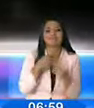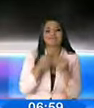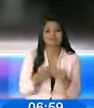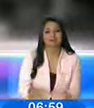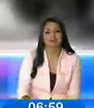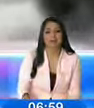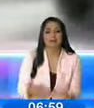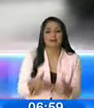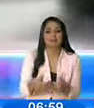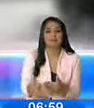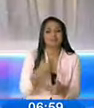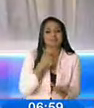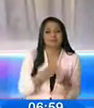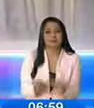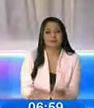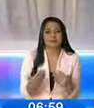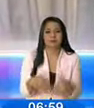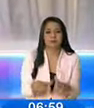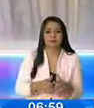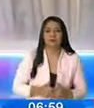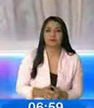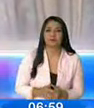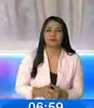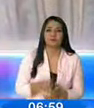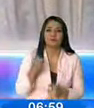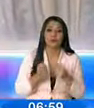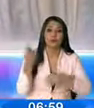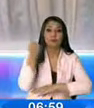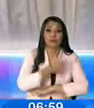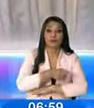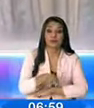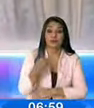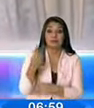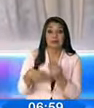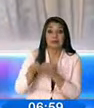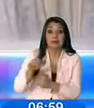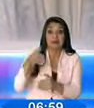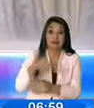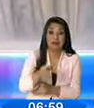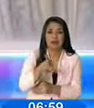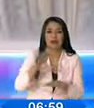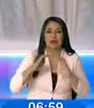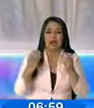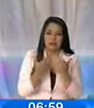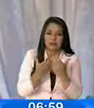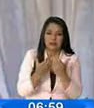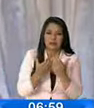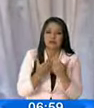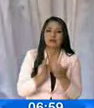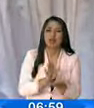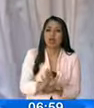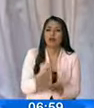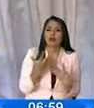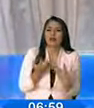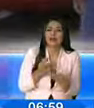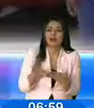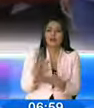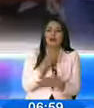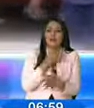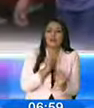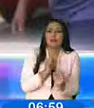las últimas semanas. Porque el último día que ella estuvo con vida, ella ya no quería ir al colegio, estaba con